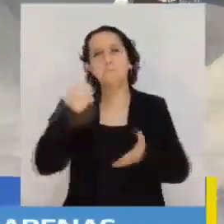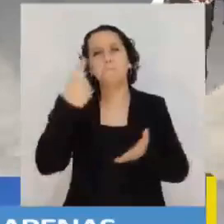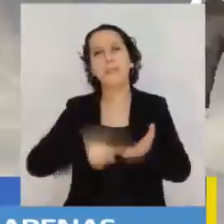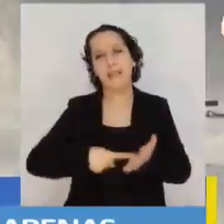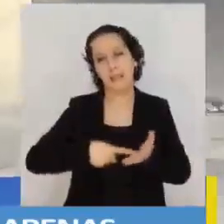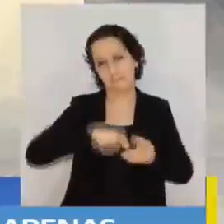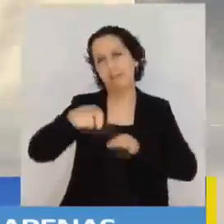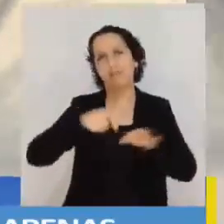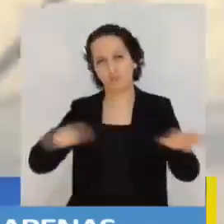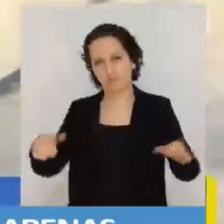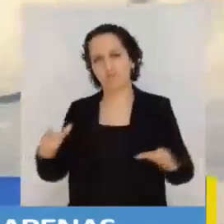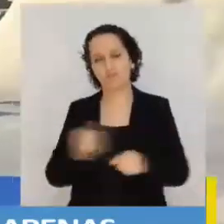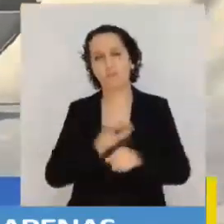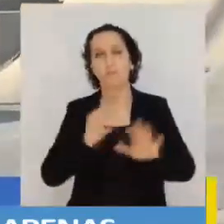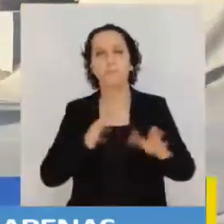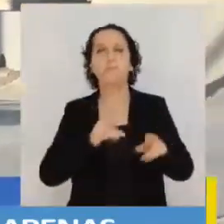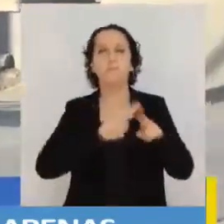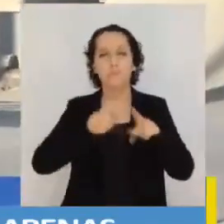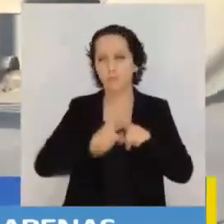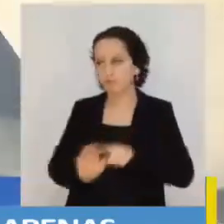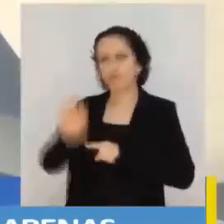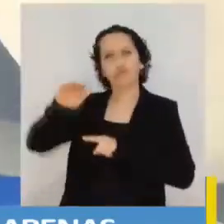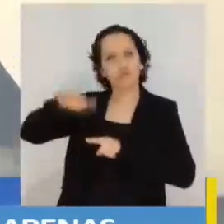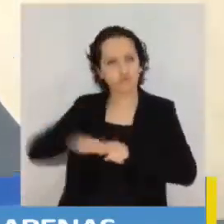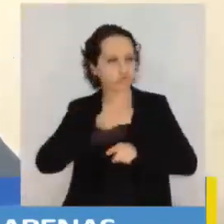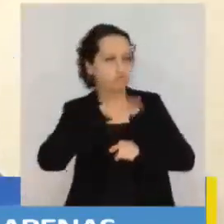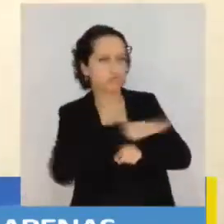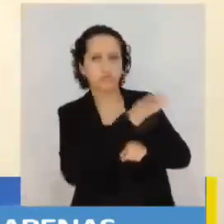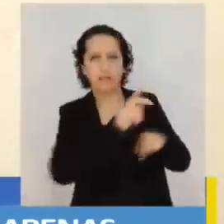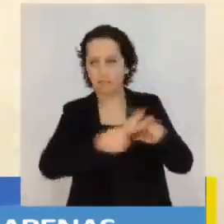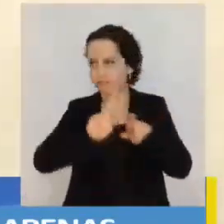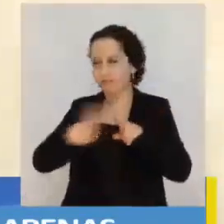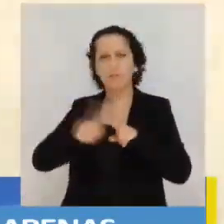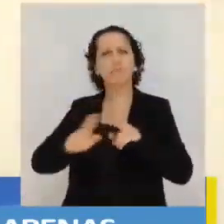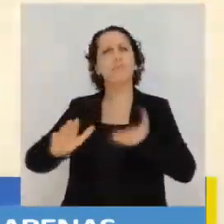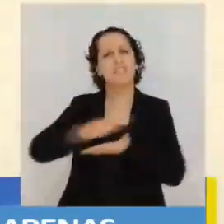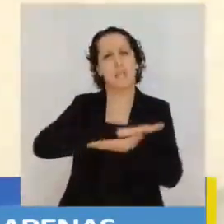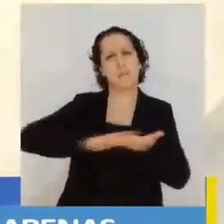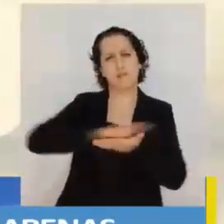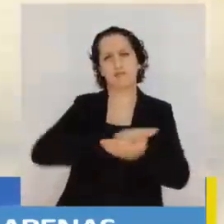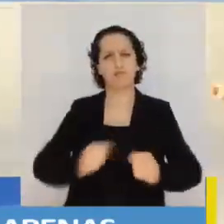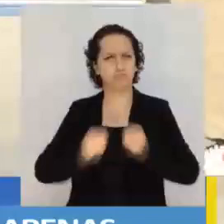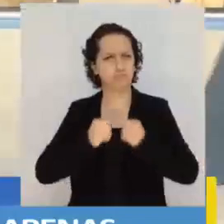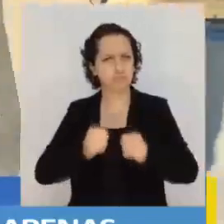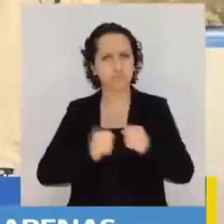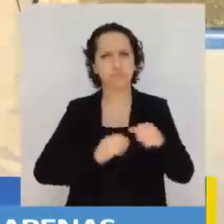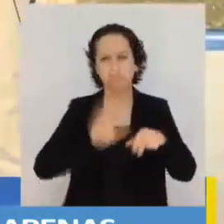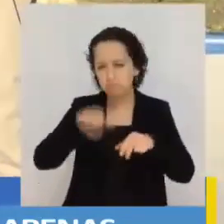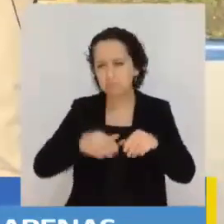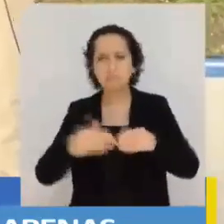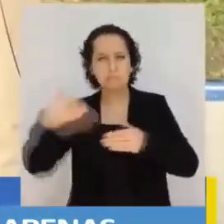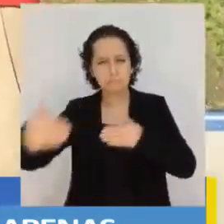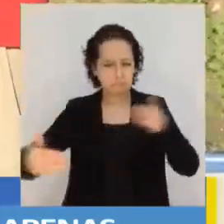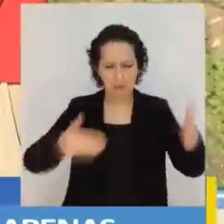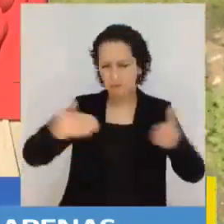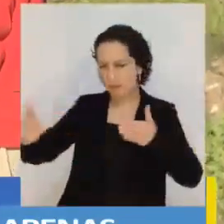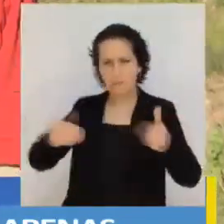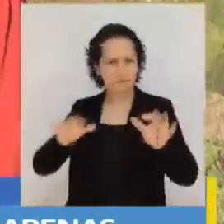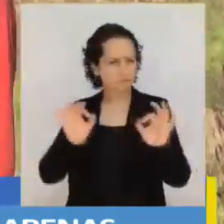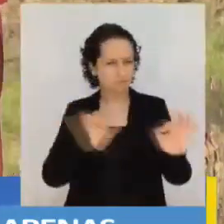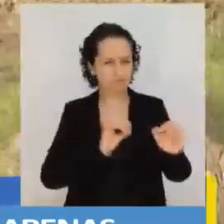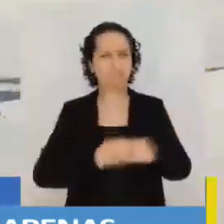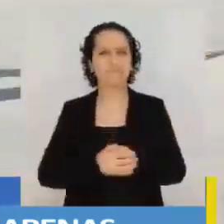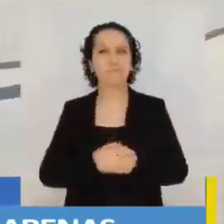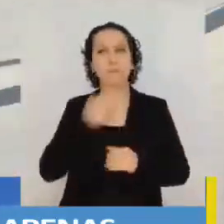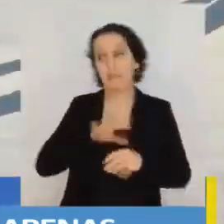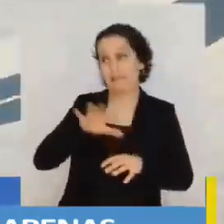aproximados. Consideró la construcción de un circuito completo de skate en hormigón armado con diferentes obstáculos. También